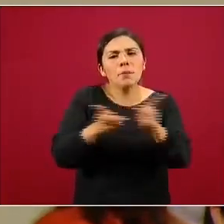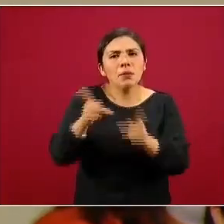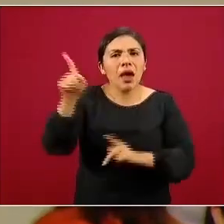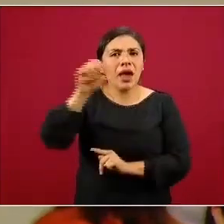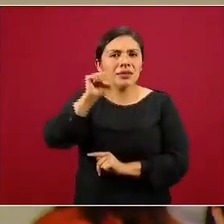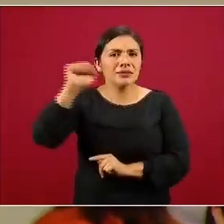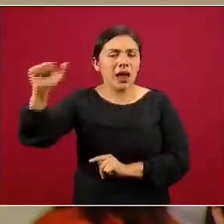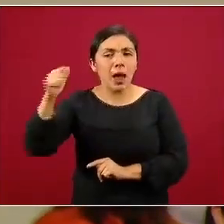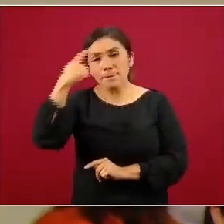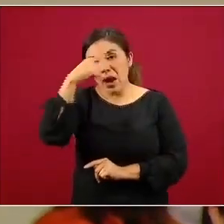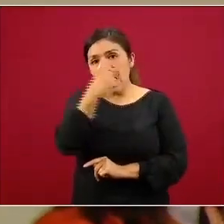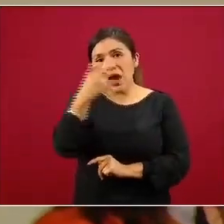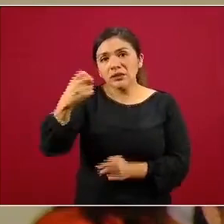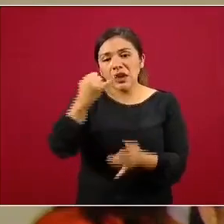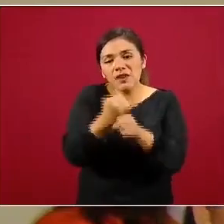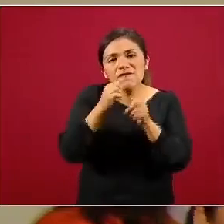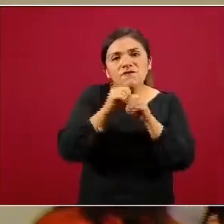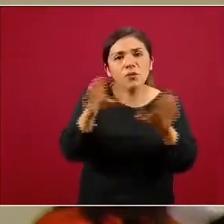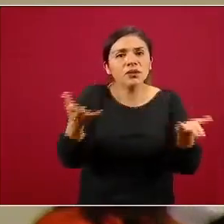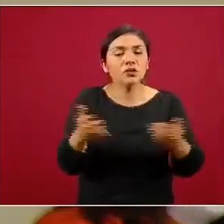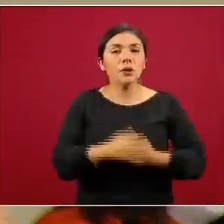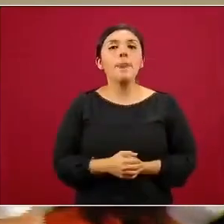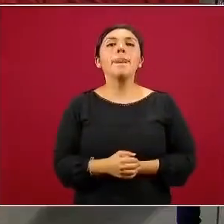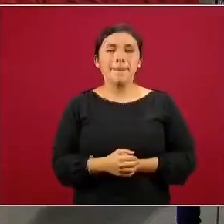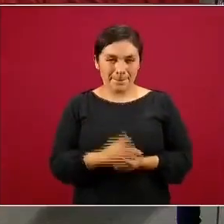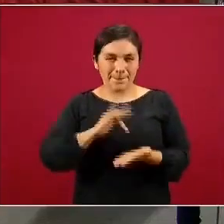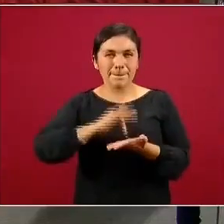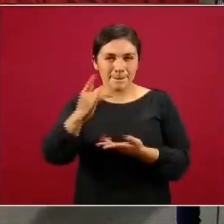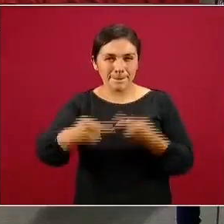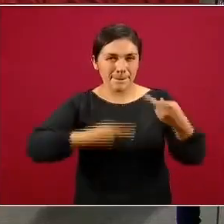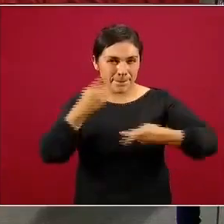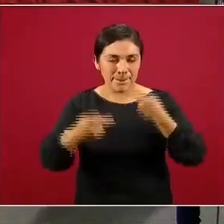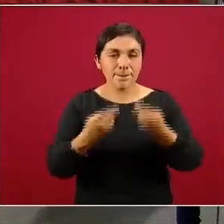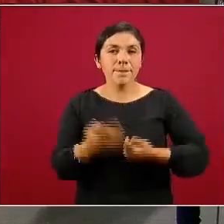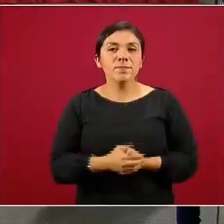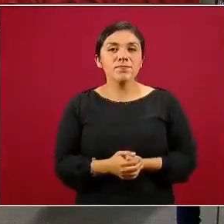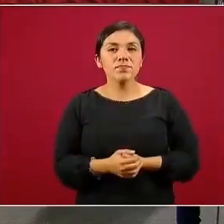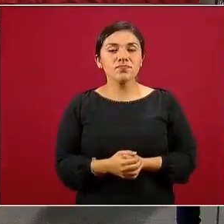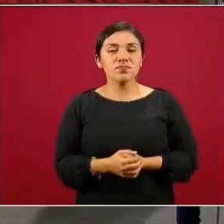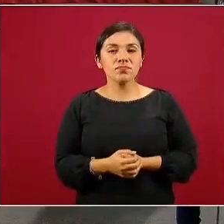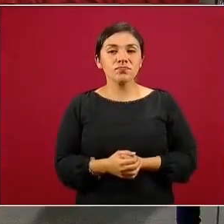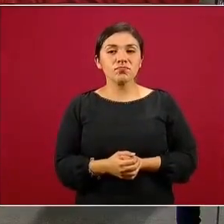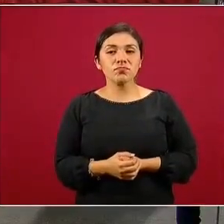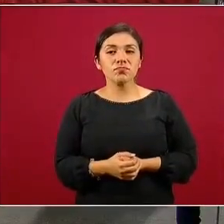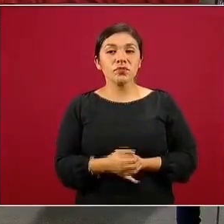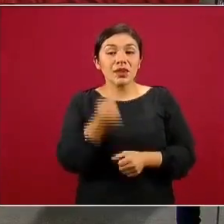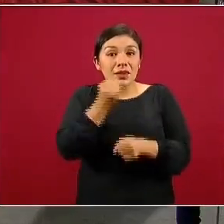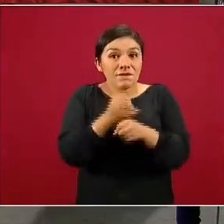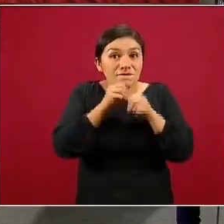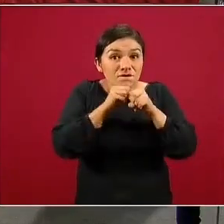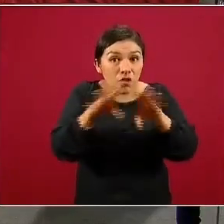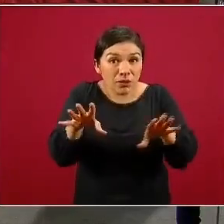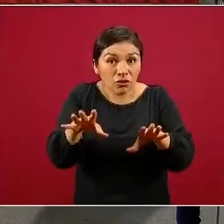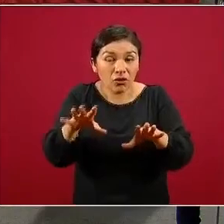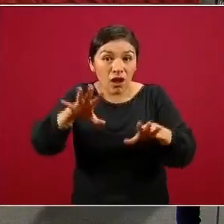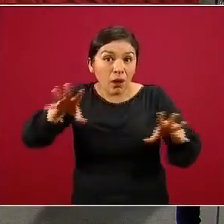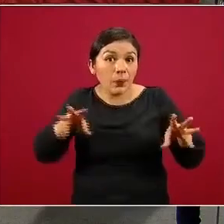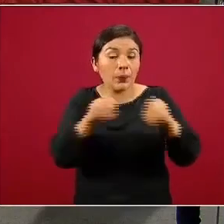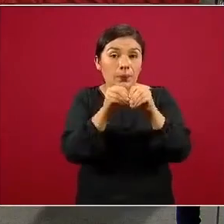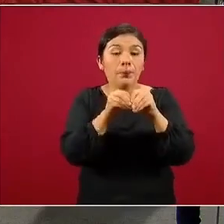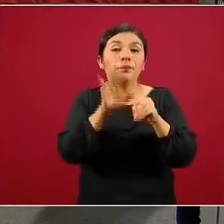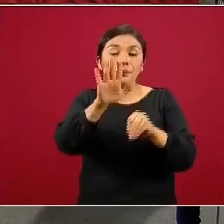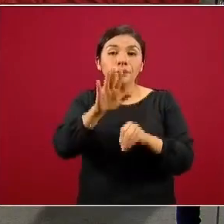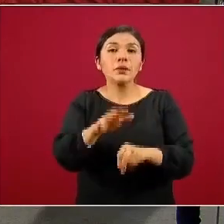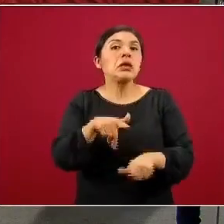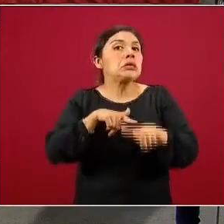Secretaría de Salud en base a estos datos? Muchas gracias. Gracias, Carlos, por sus preguntas. Sobre los datos y su agregación, los